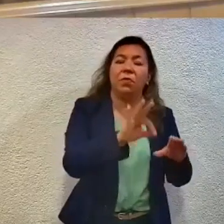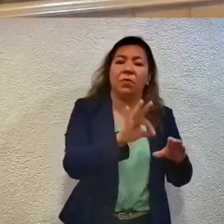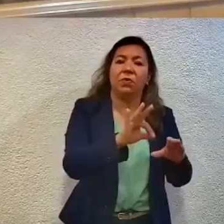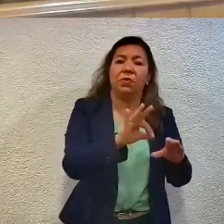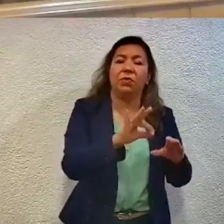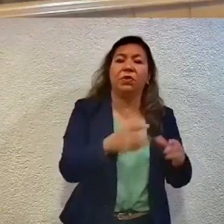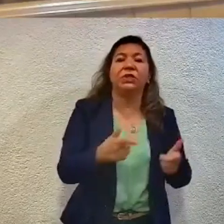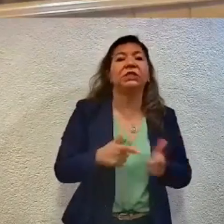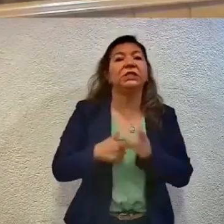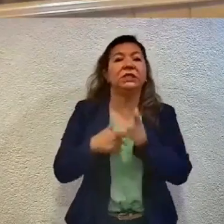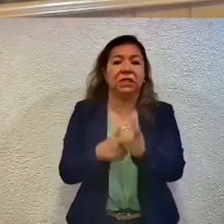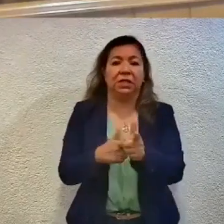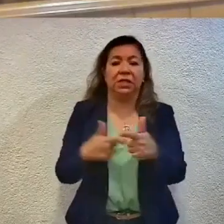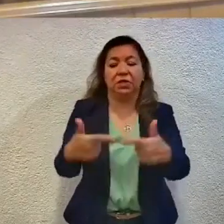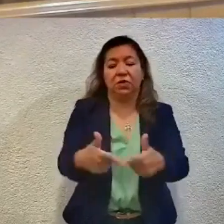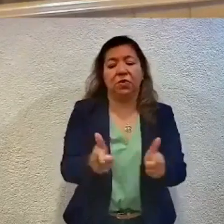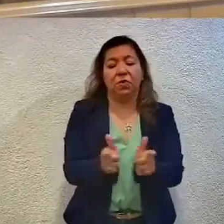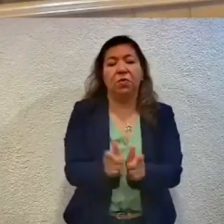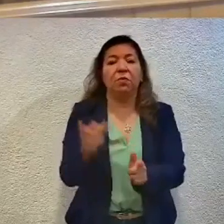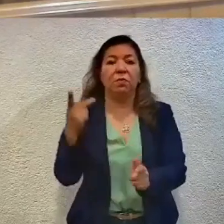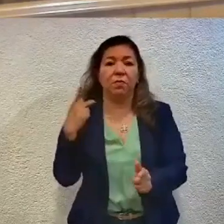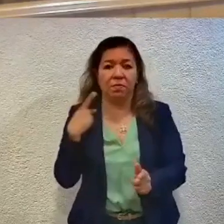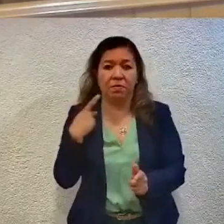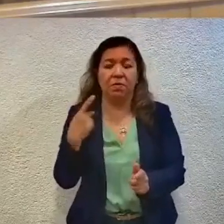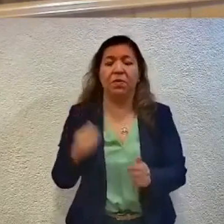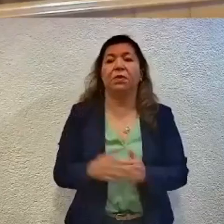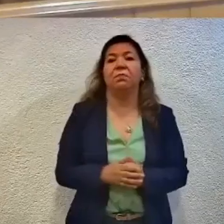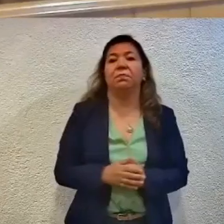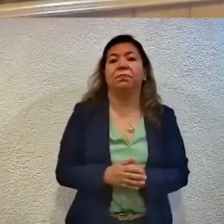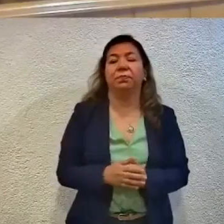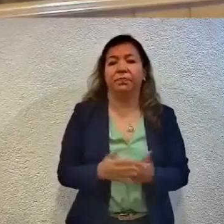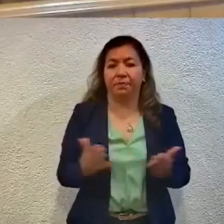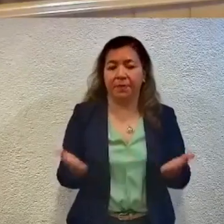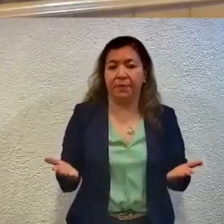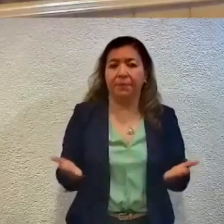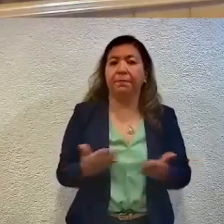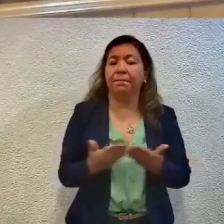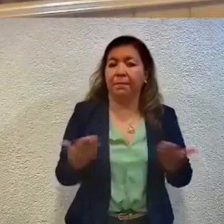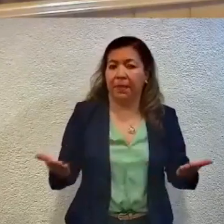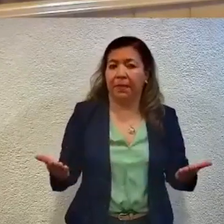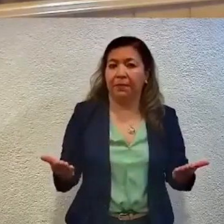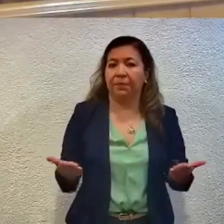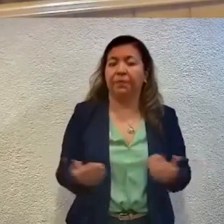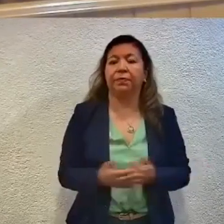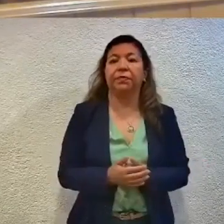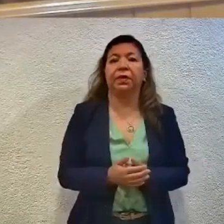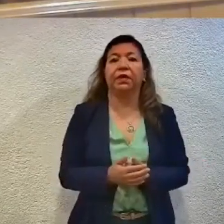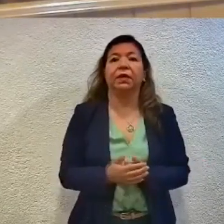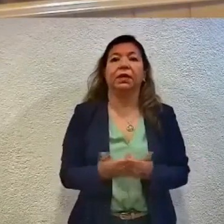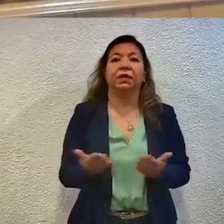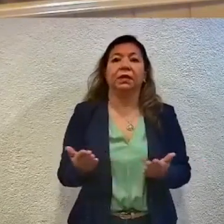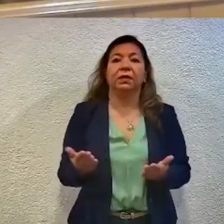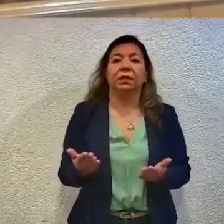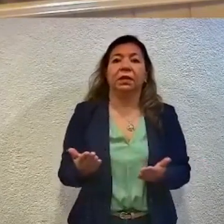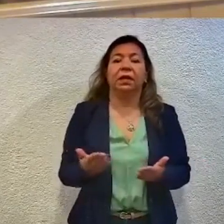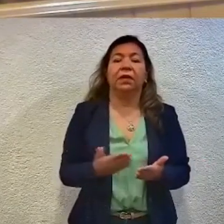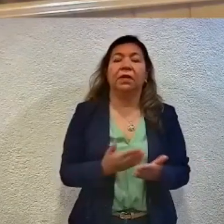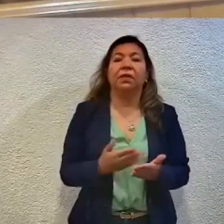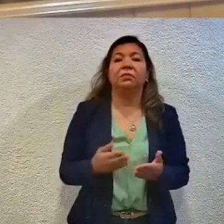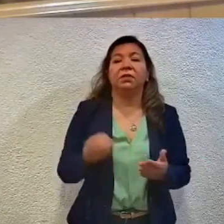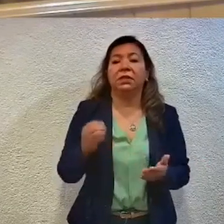registro como partido político local. Ahora bien, dicha omisión no constituye el razonamiento toral o determinante para